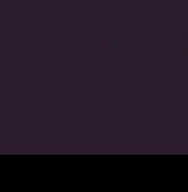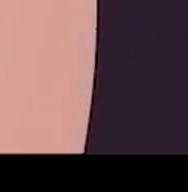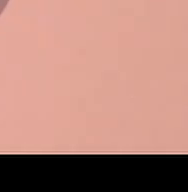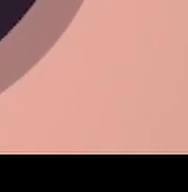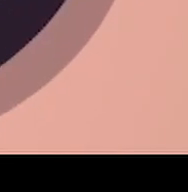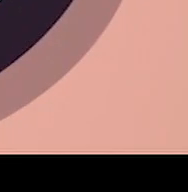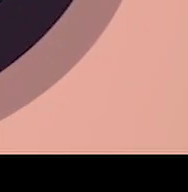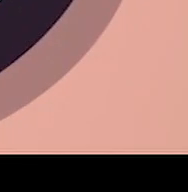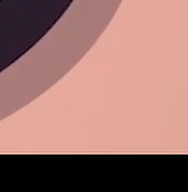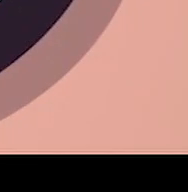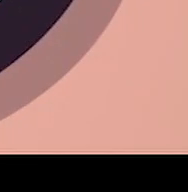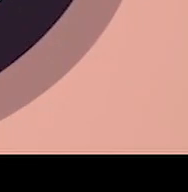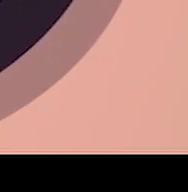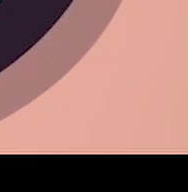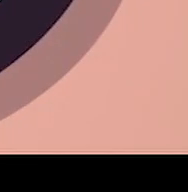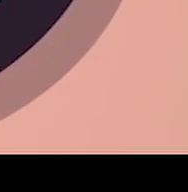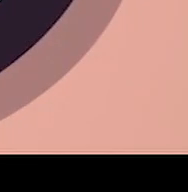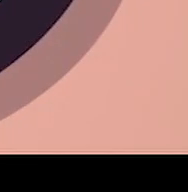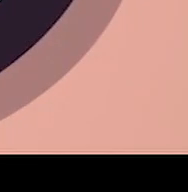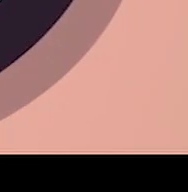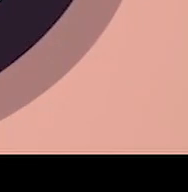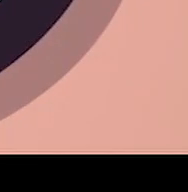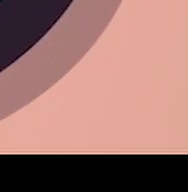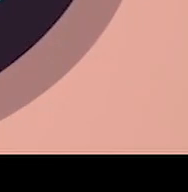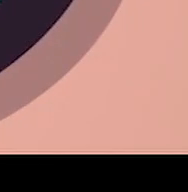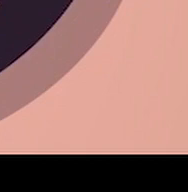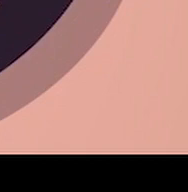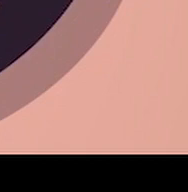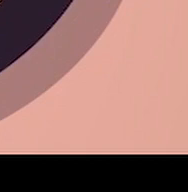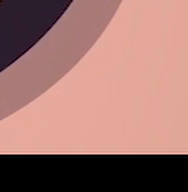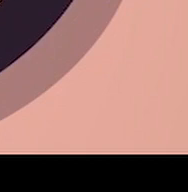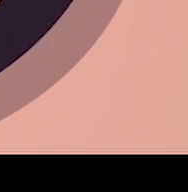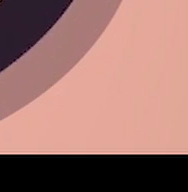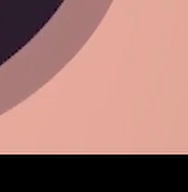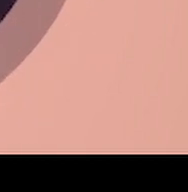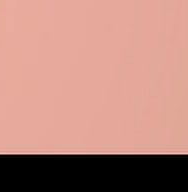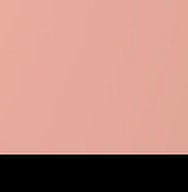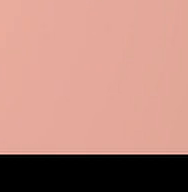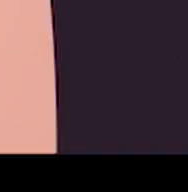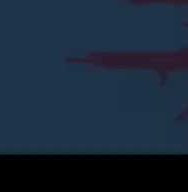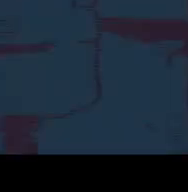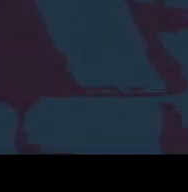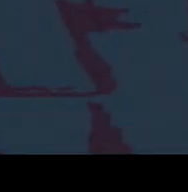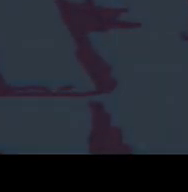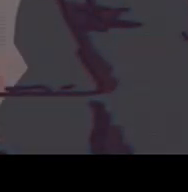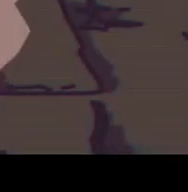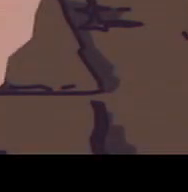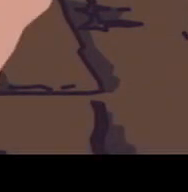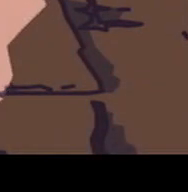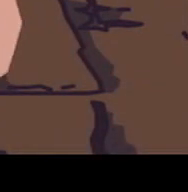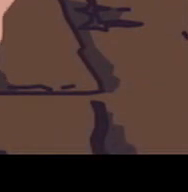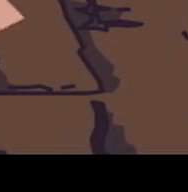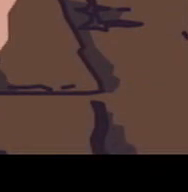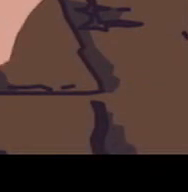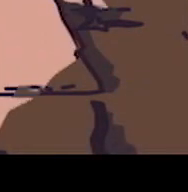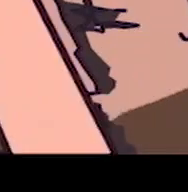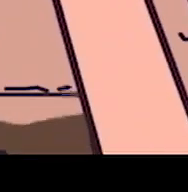texto. Esta es mi historia y detrás de cada línea alguien espera.